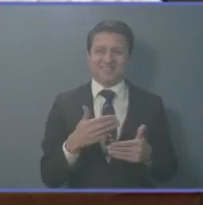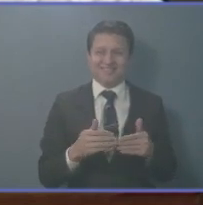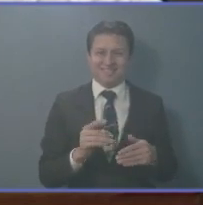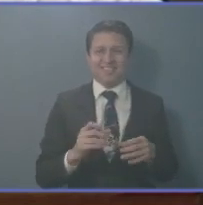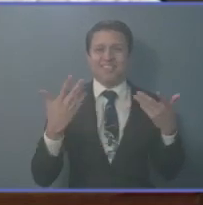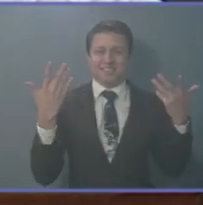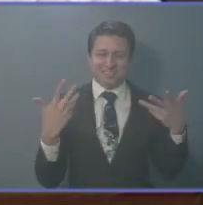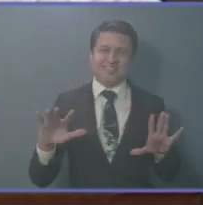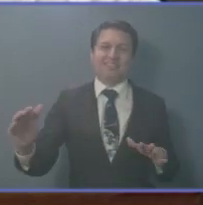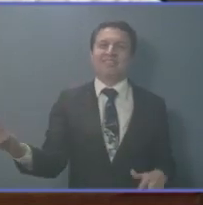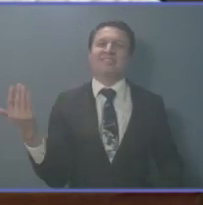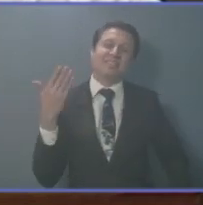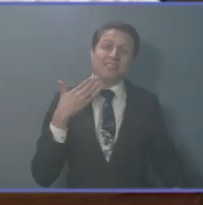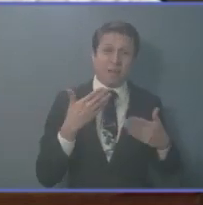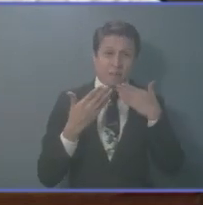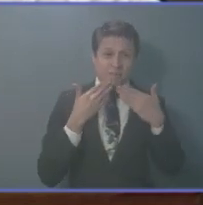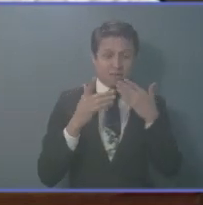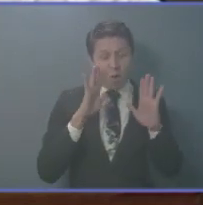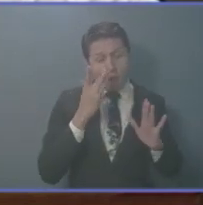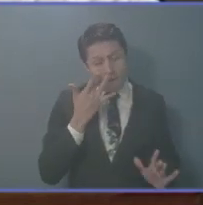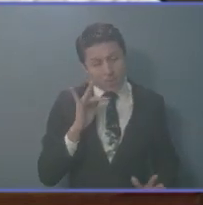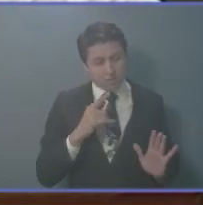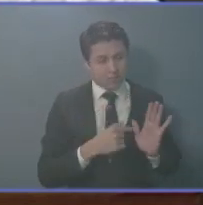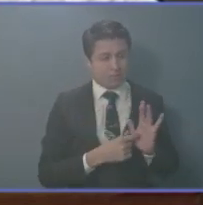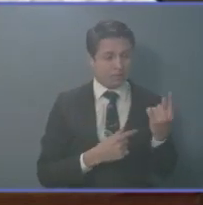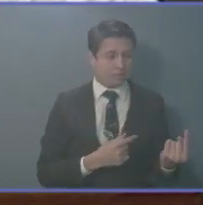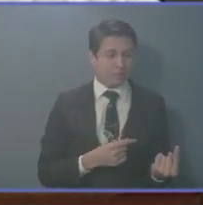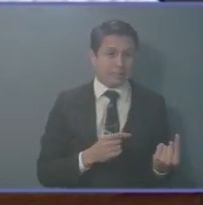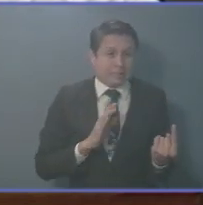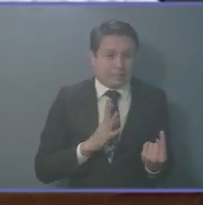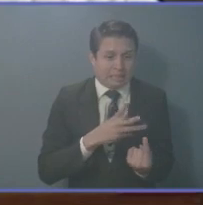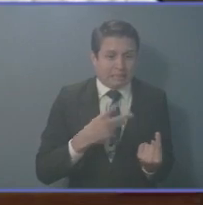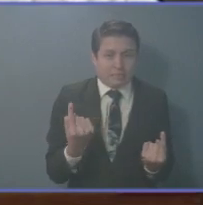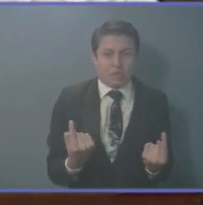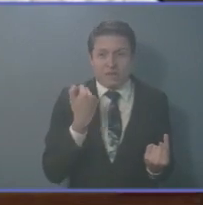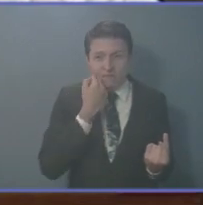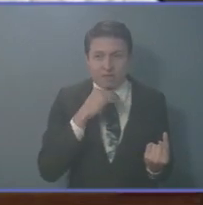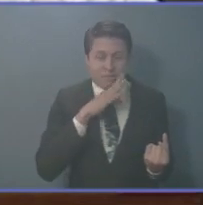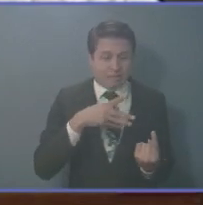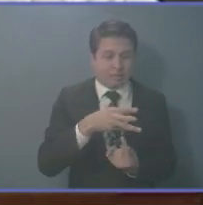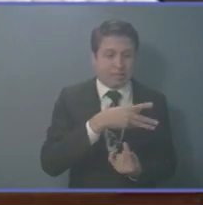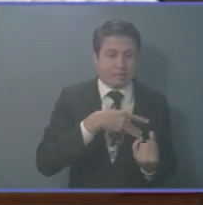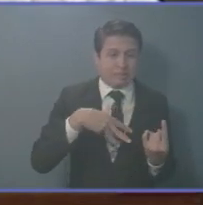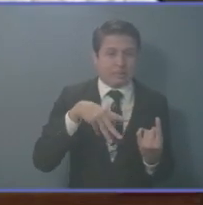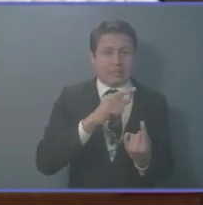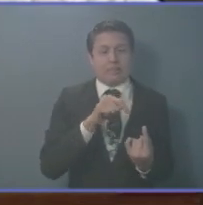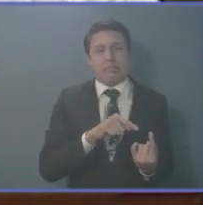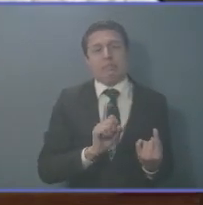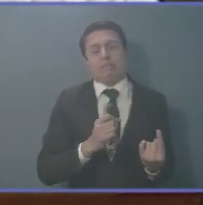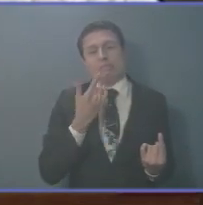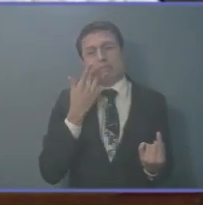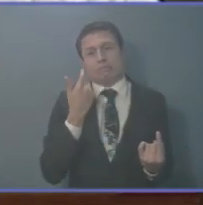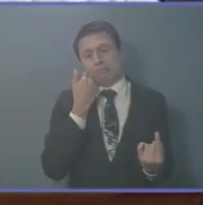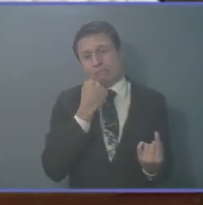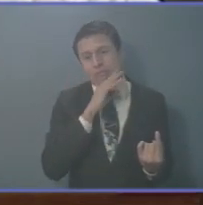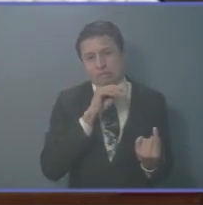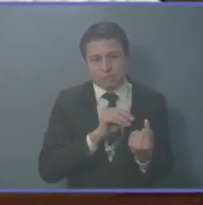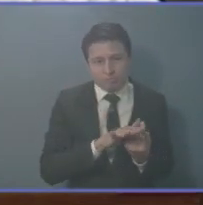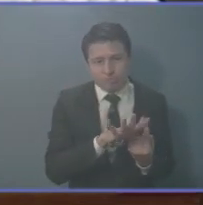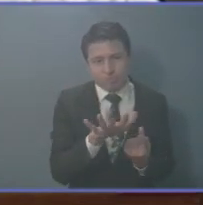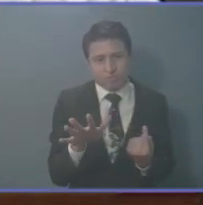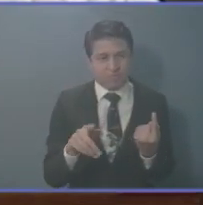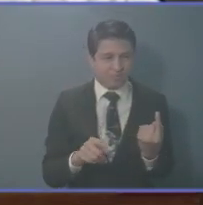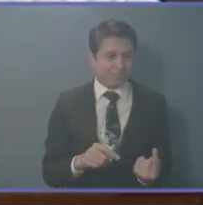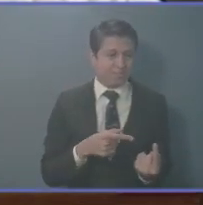hayan sido expuestas a una situación de posible contagio. D. Centros de contención, instalaciones designadas para el cumplimiento de la